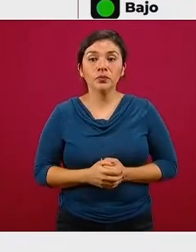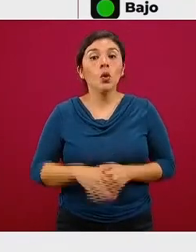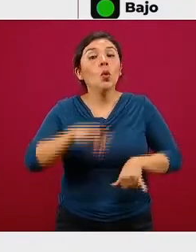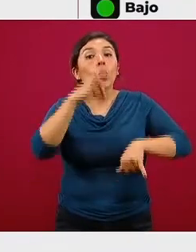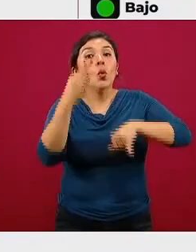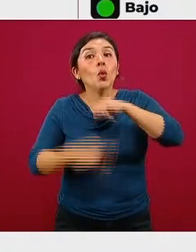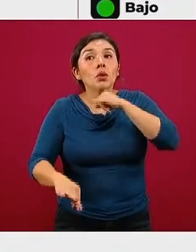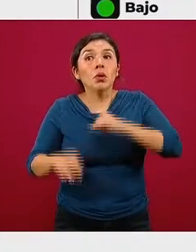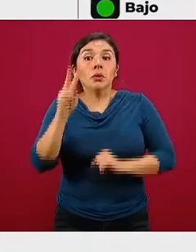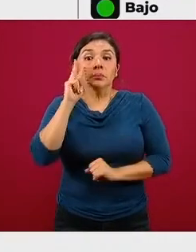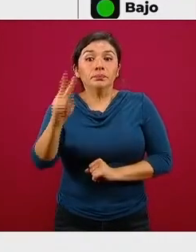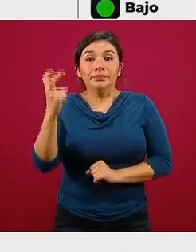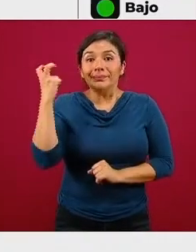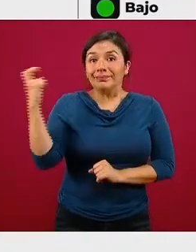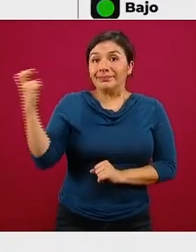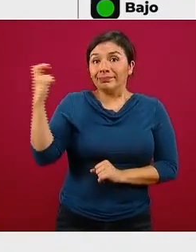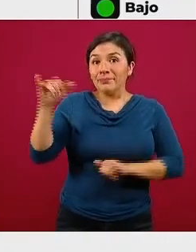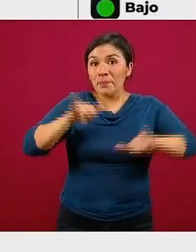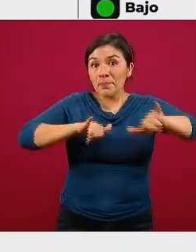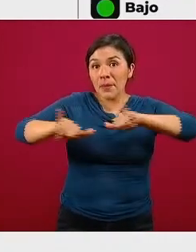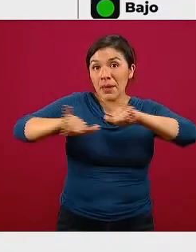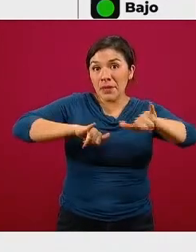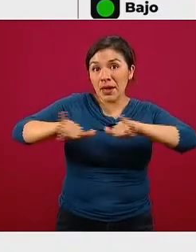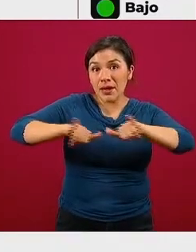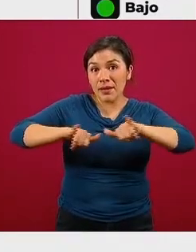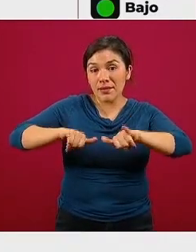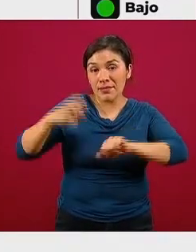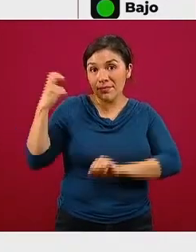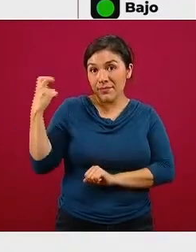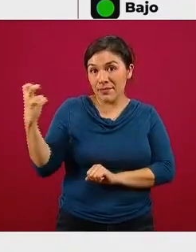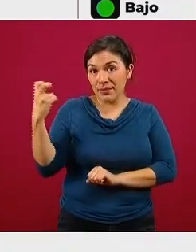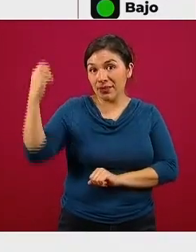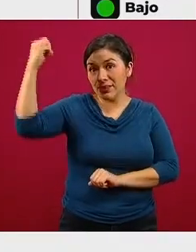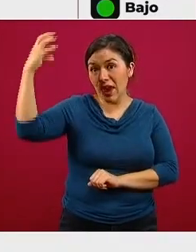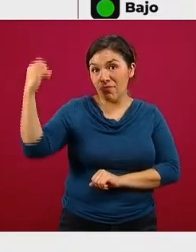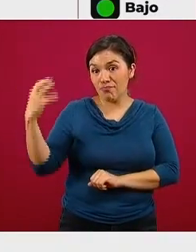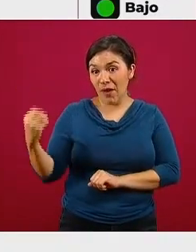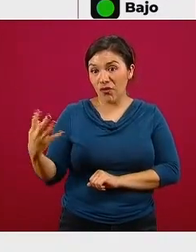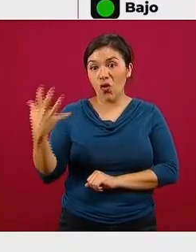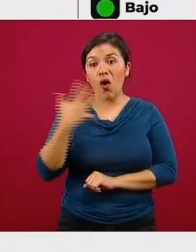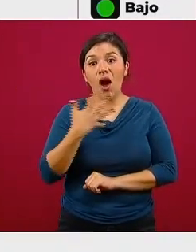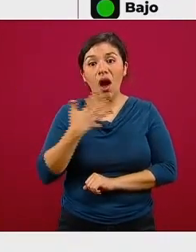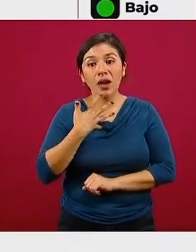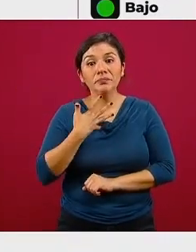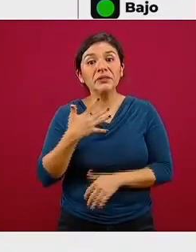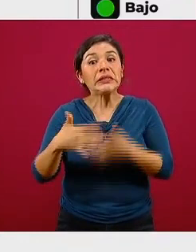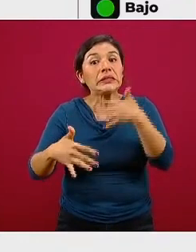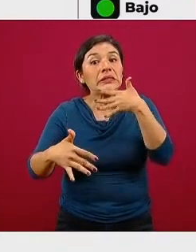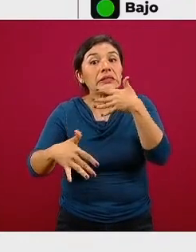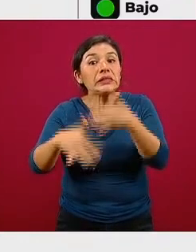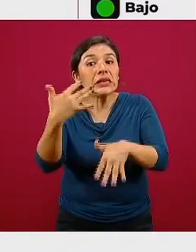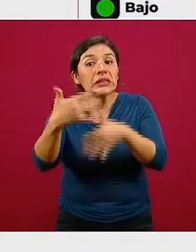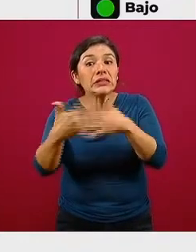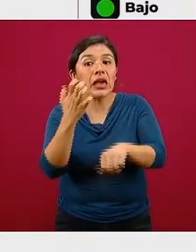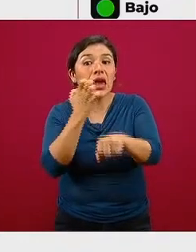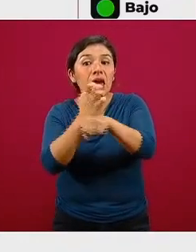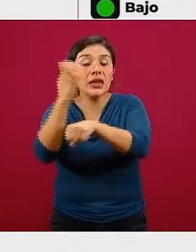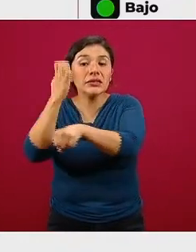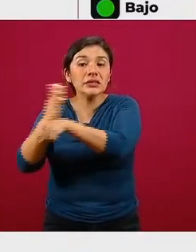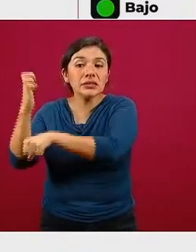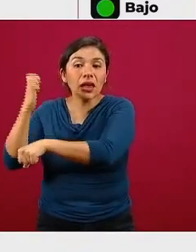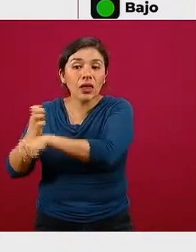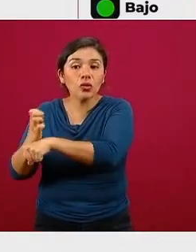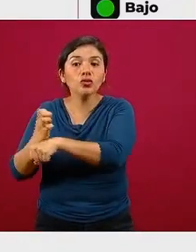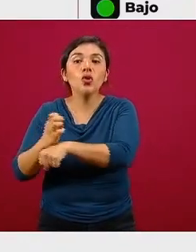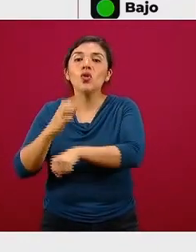Finalmente, tenemos mapa, es el semáforo. Tenemos 15 estados de la República